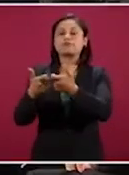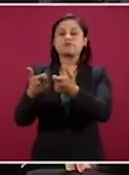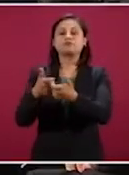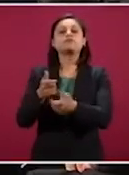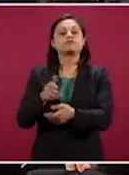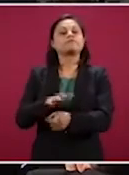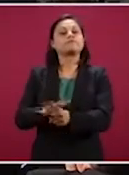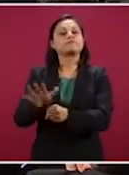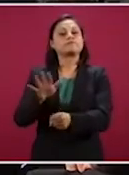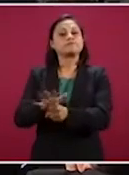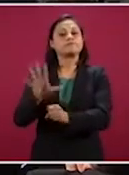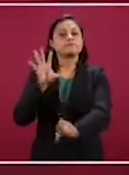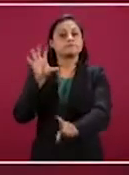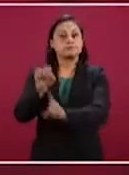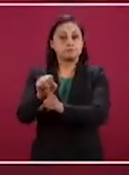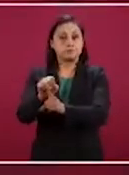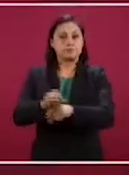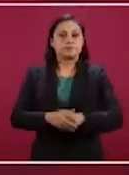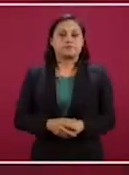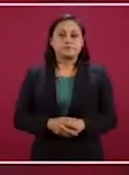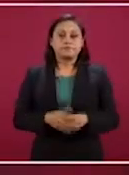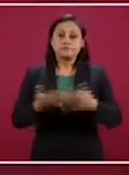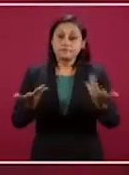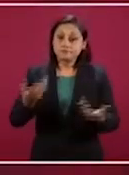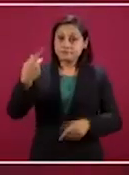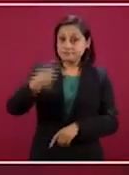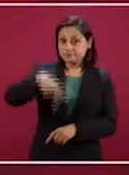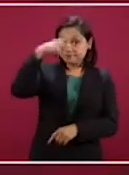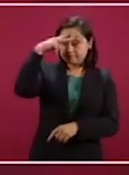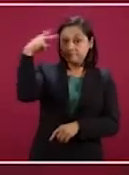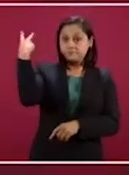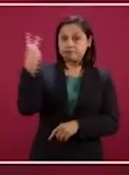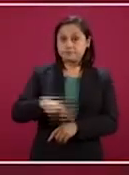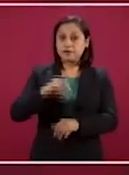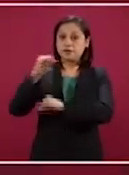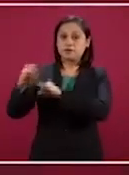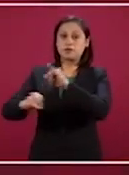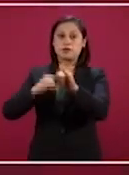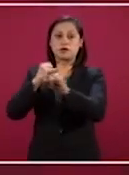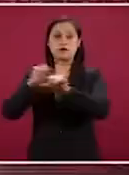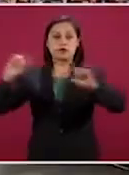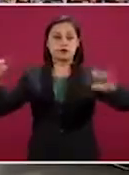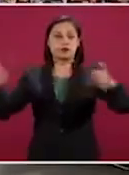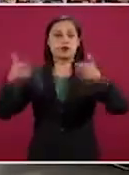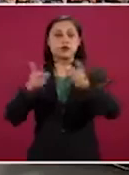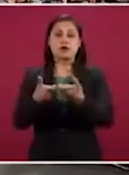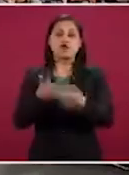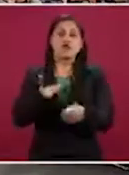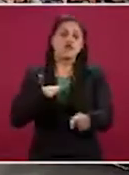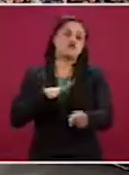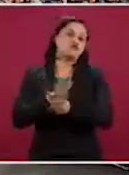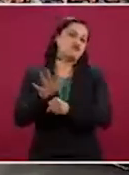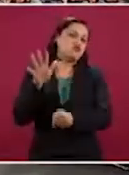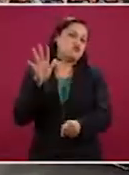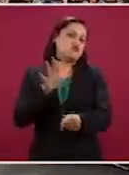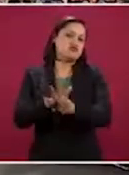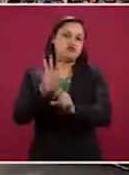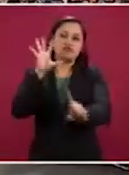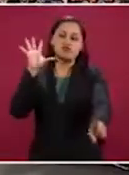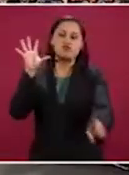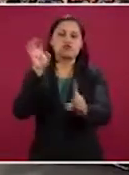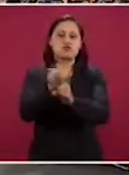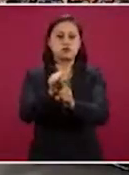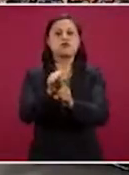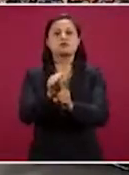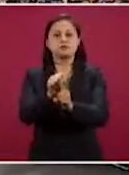de infraestructura. Así que recursos en México e internacionales hay suficientes para cumplir